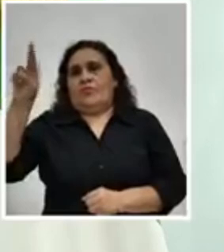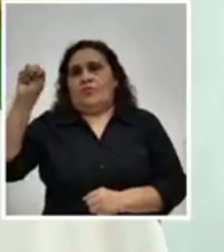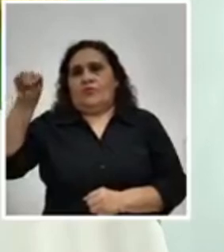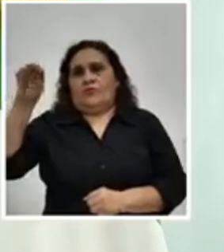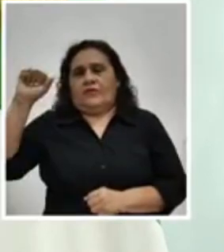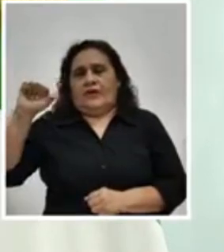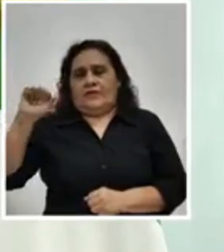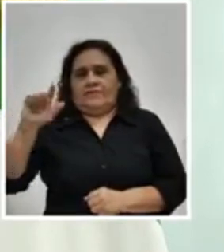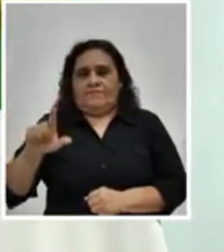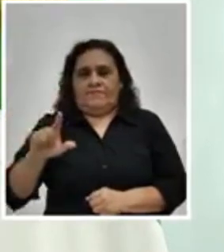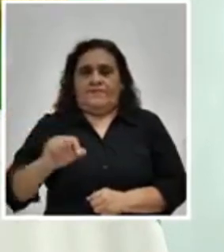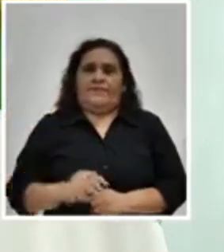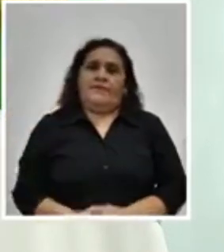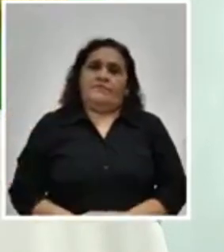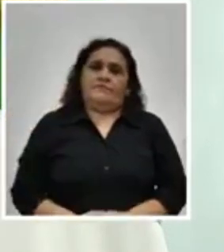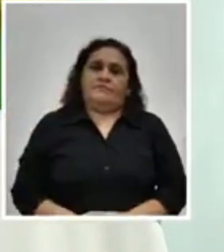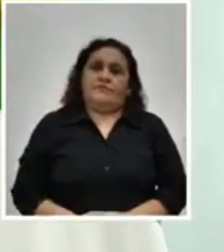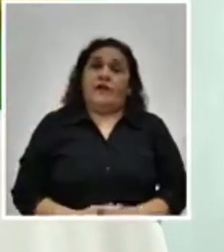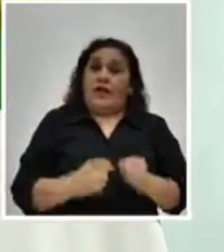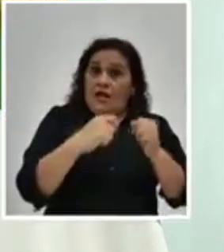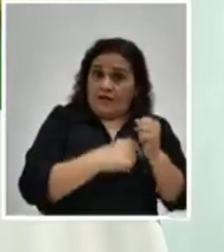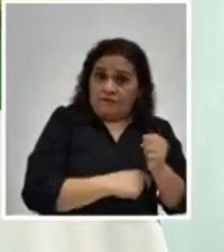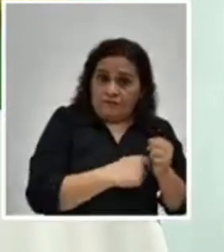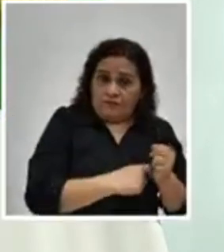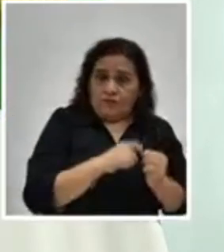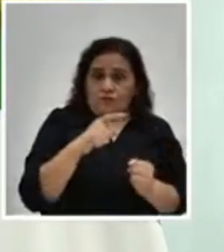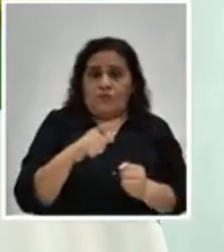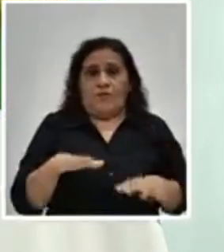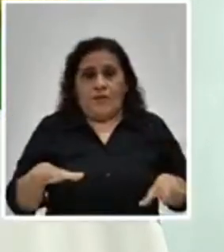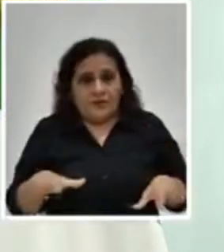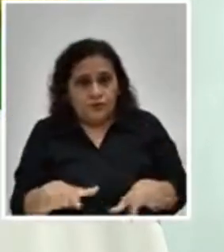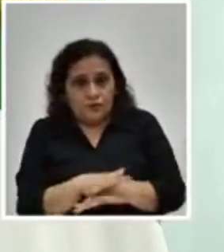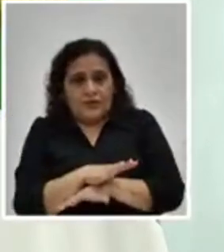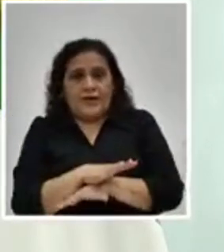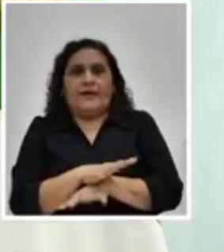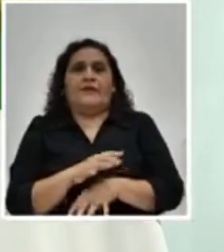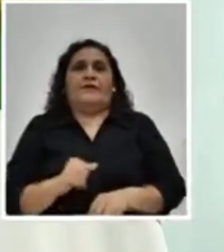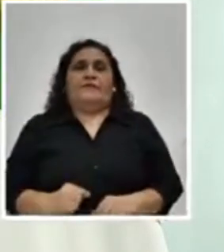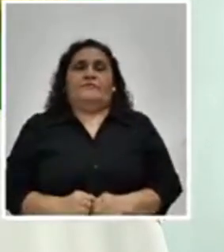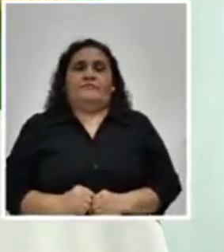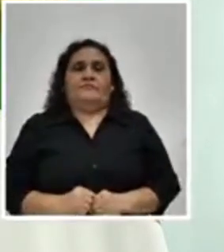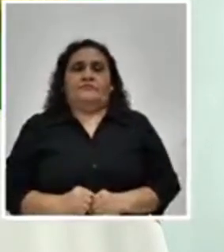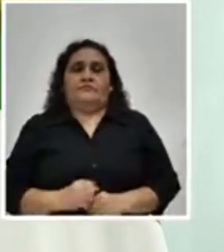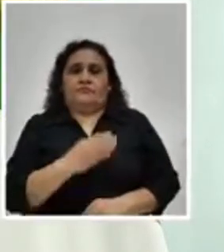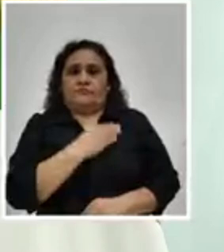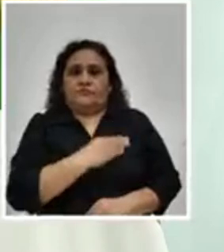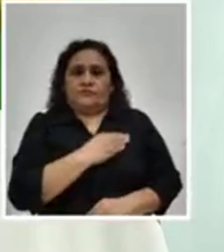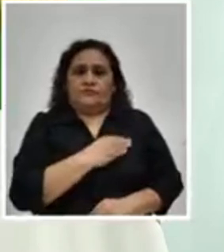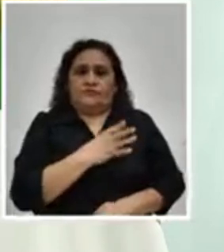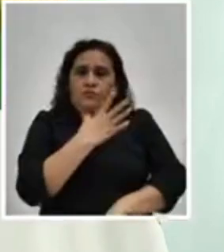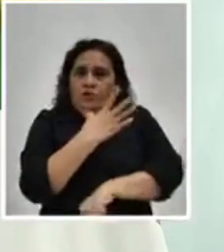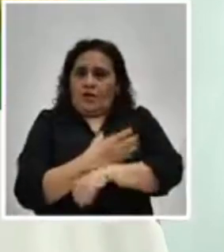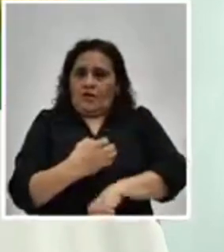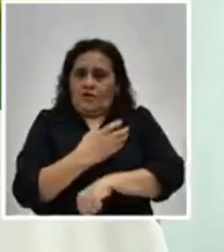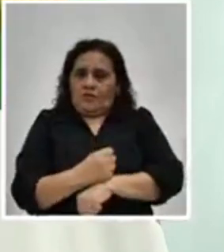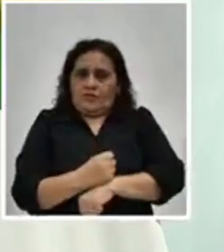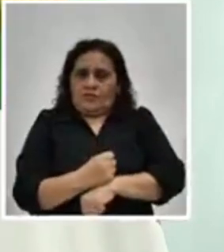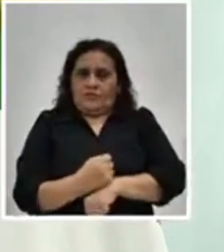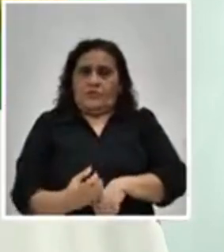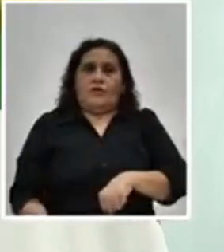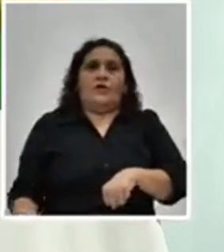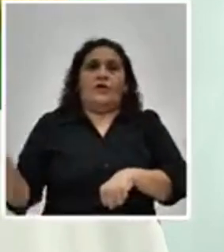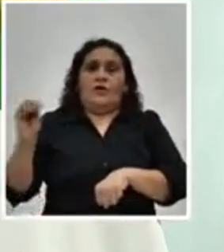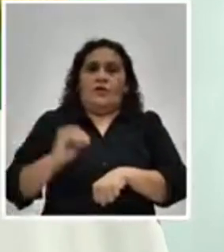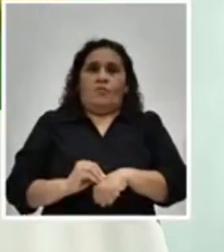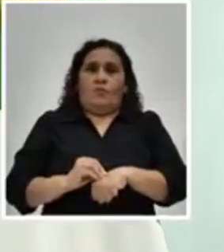Chuburná Puerto ha sido objeto de una renovación completa. Los baños han sido reparados, se han instalado